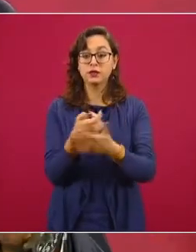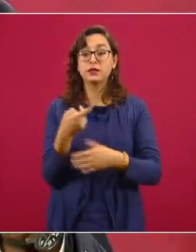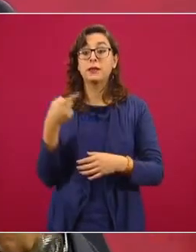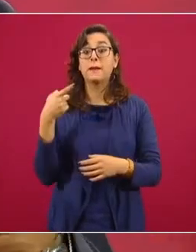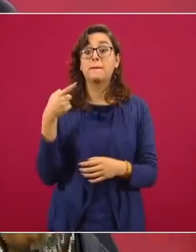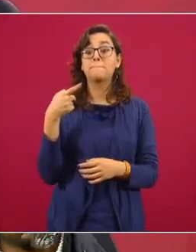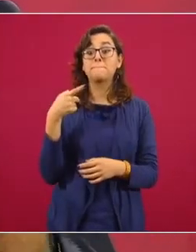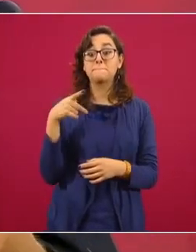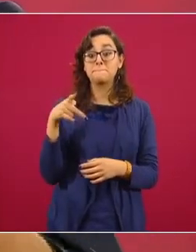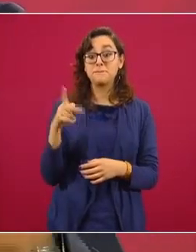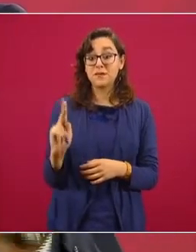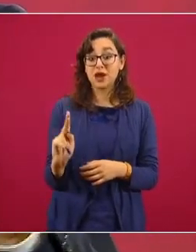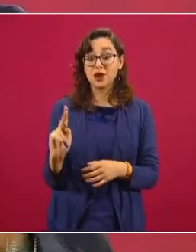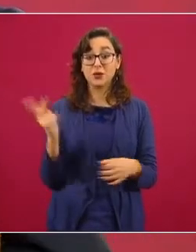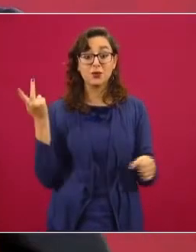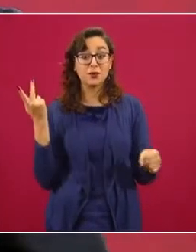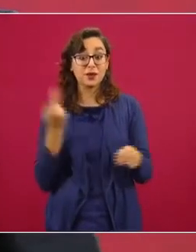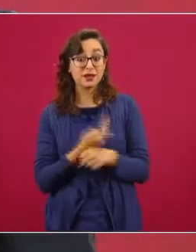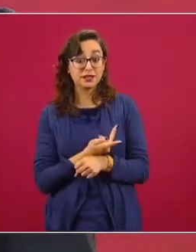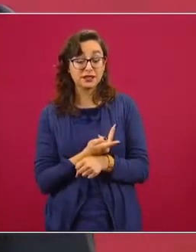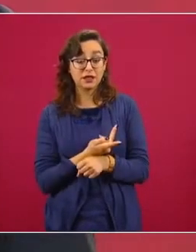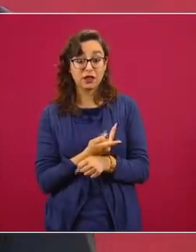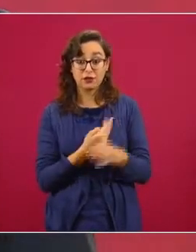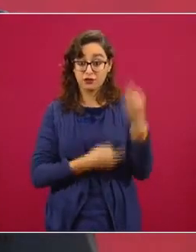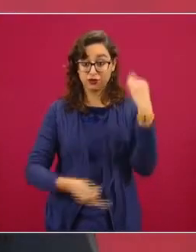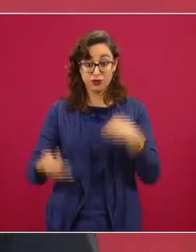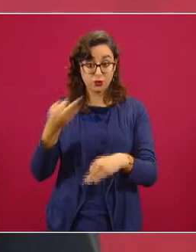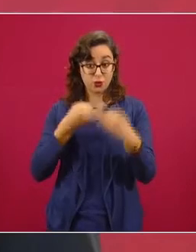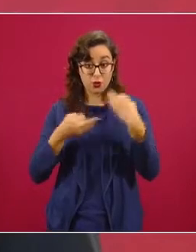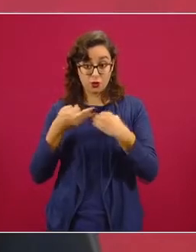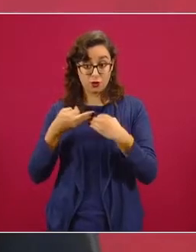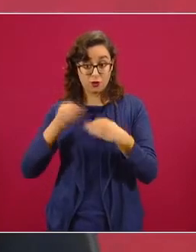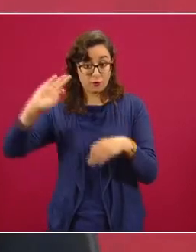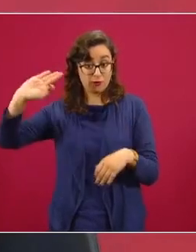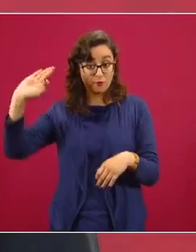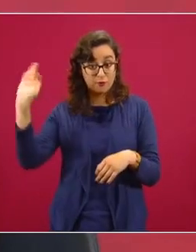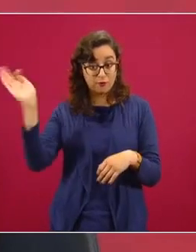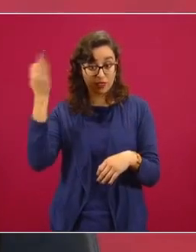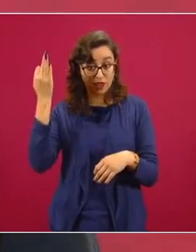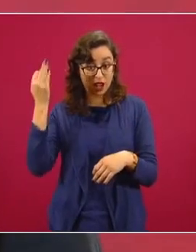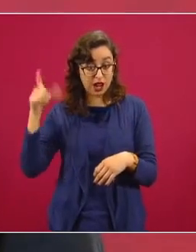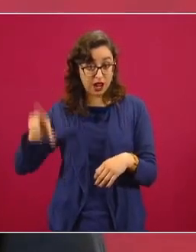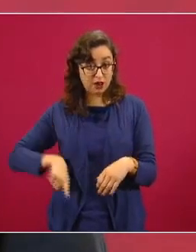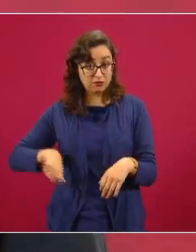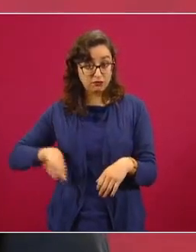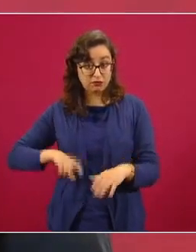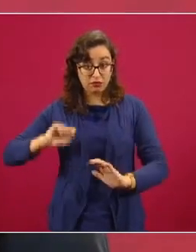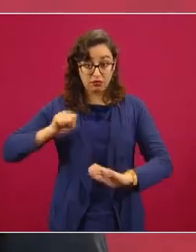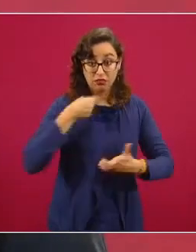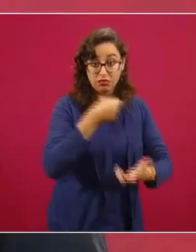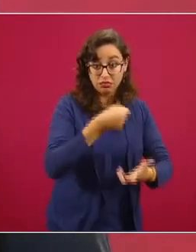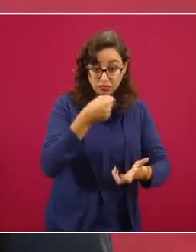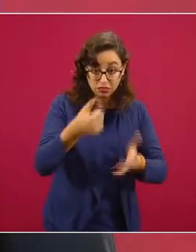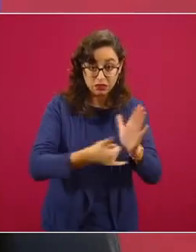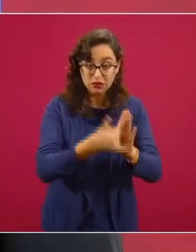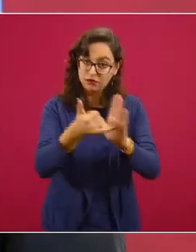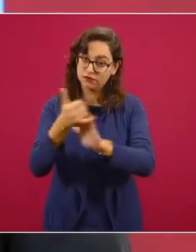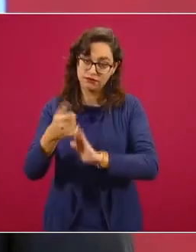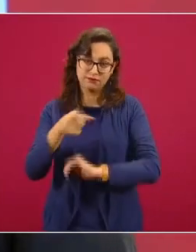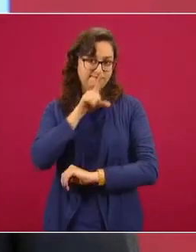también corresponde hacer obras de infraestructura a los estados y a los